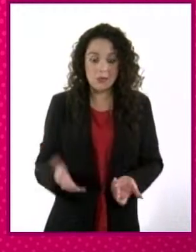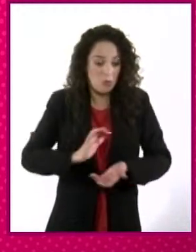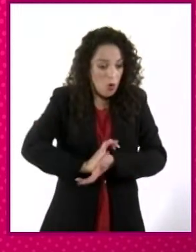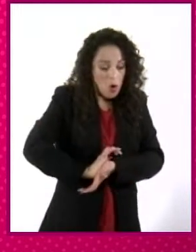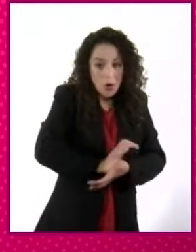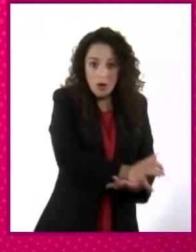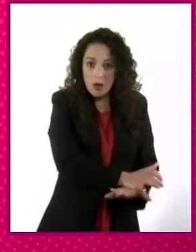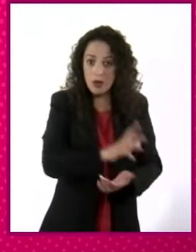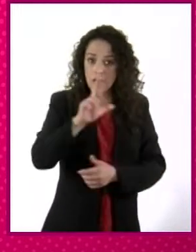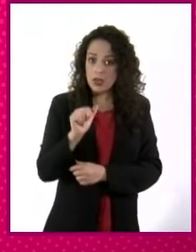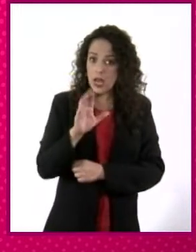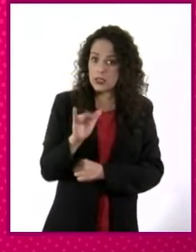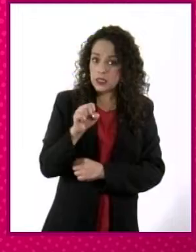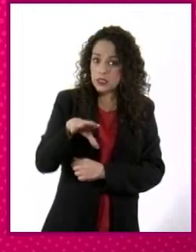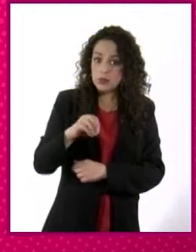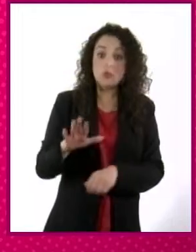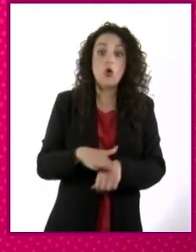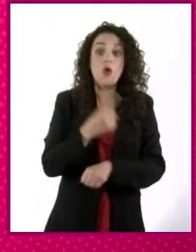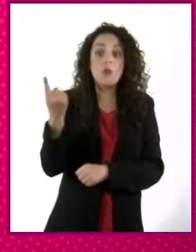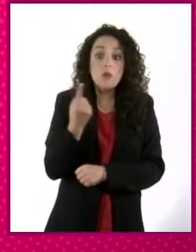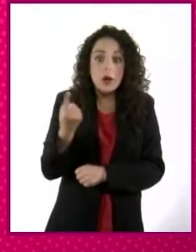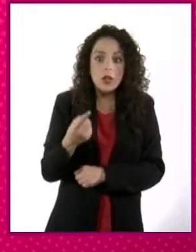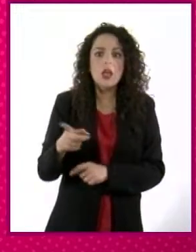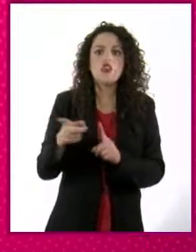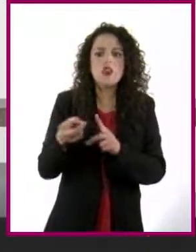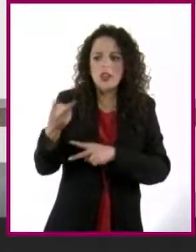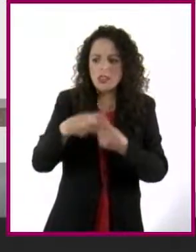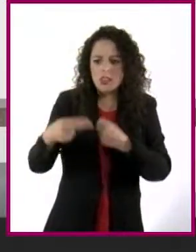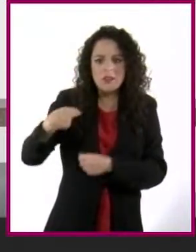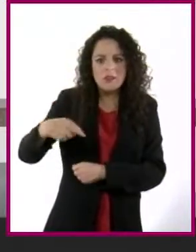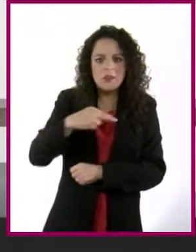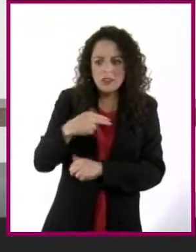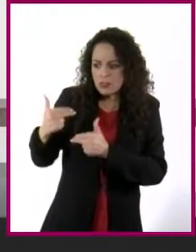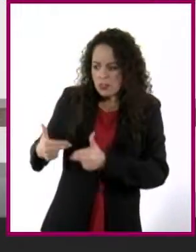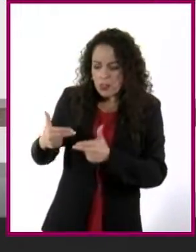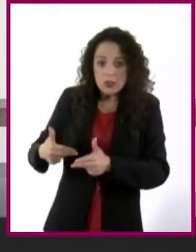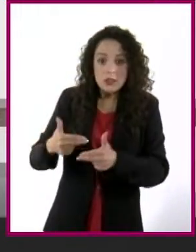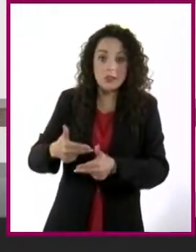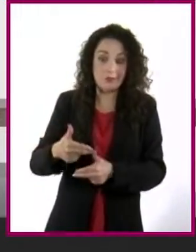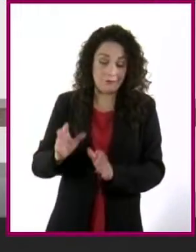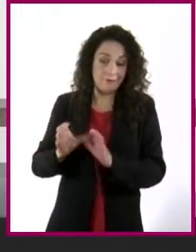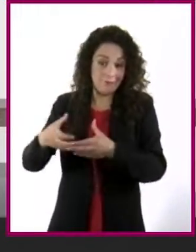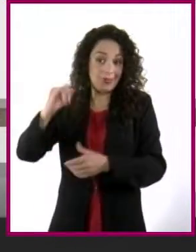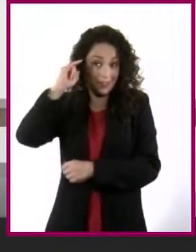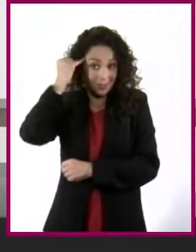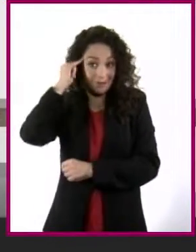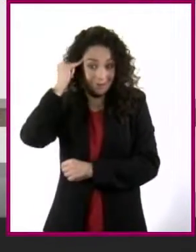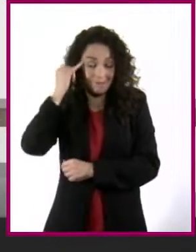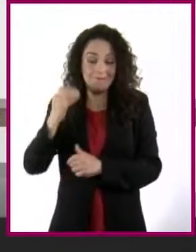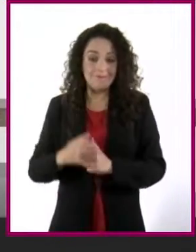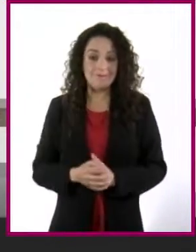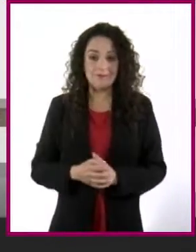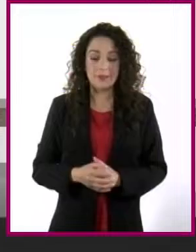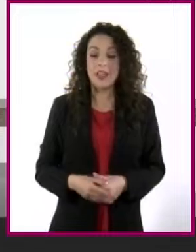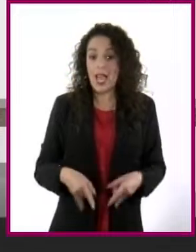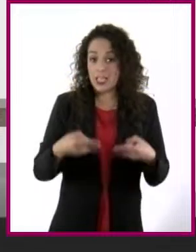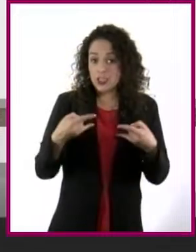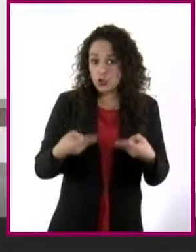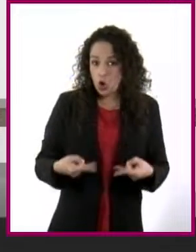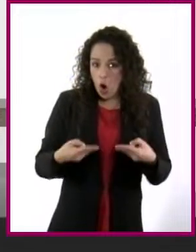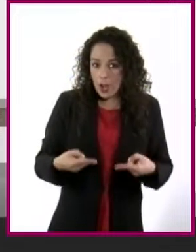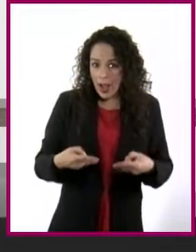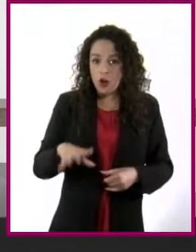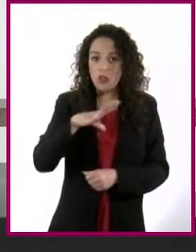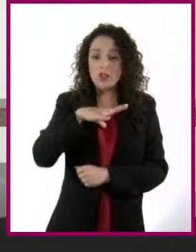nosotros tenemos una descendencia indígena. Aunque no lo creas, el Zócalo de la Ciudad de México tiene un